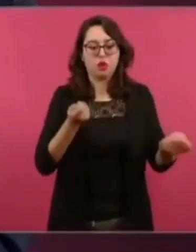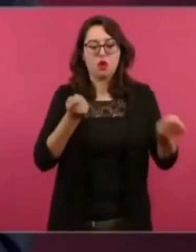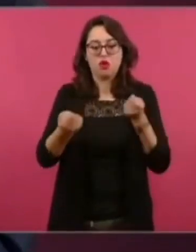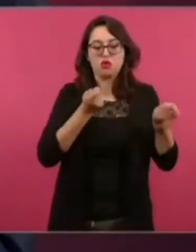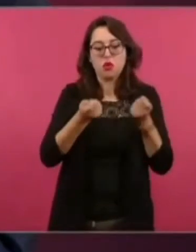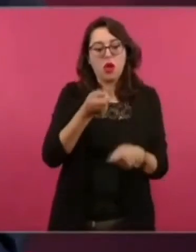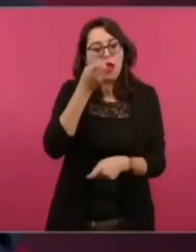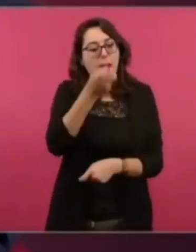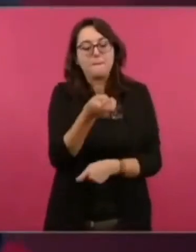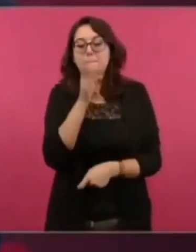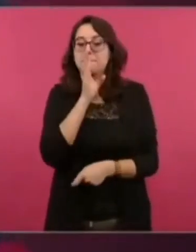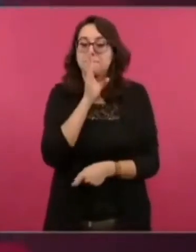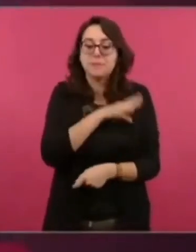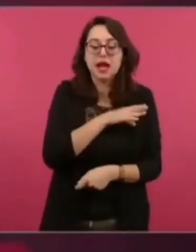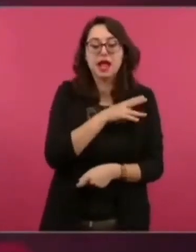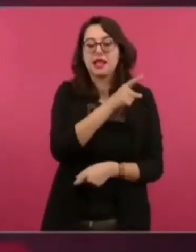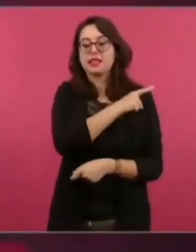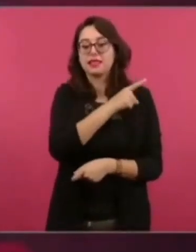bajo